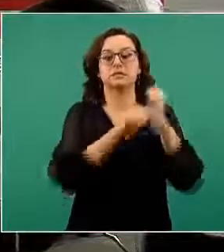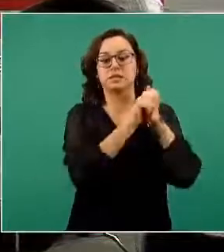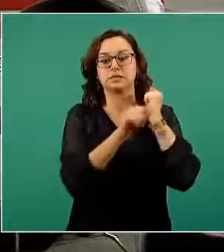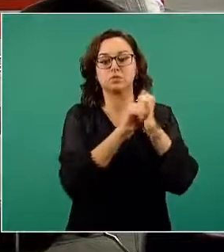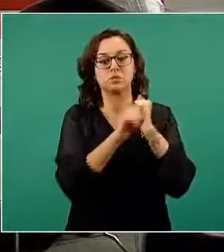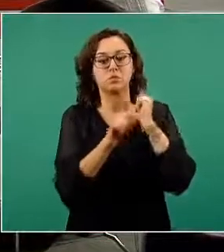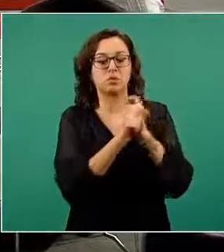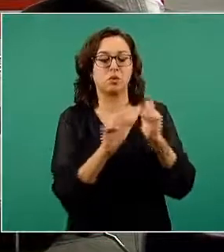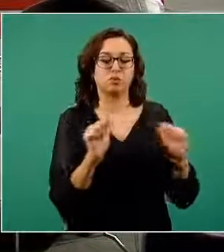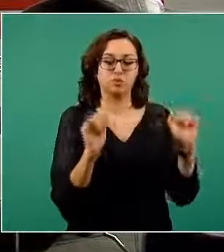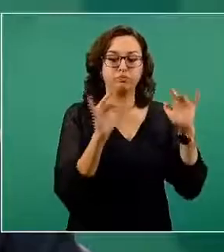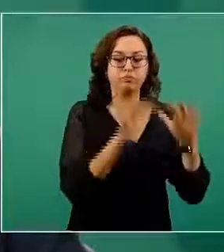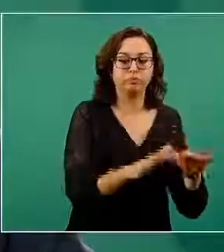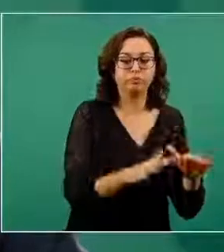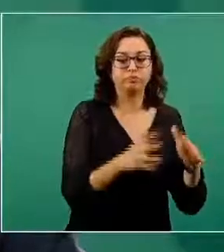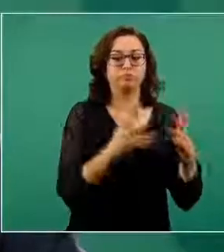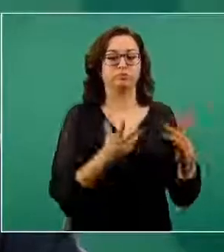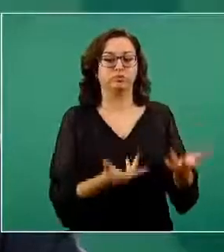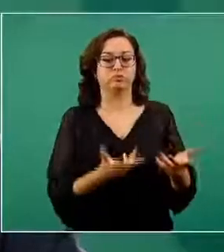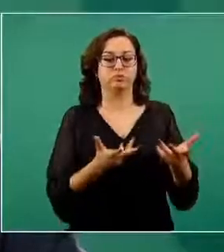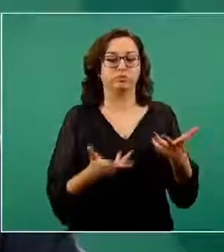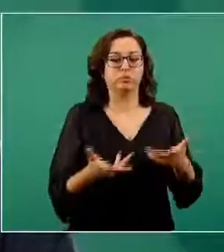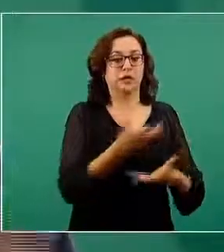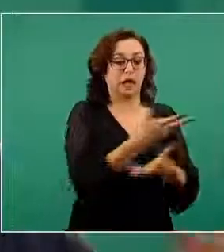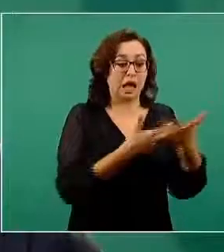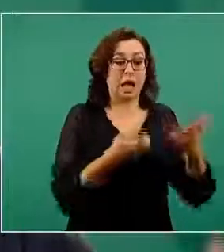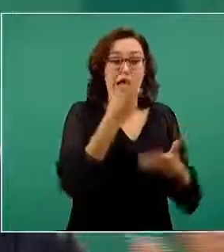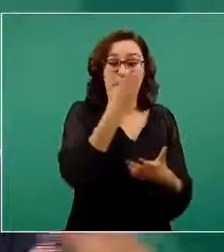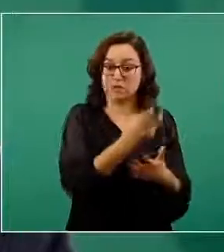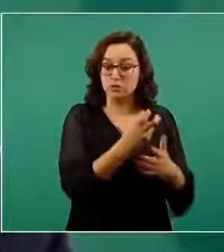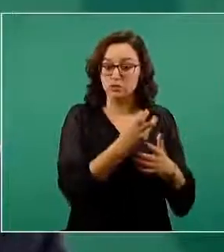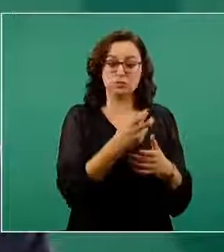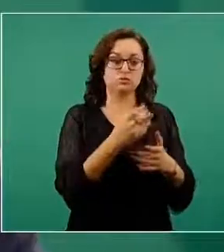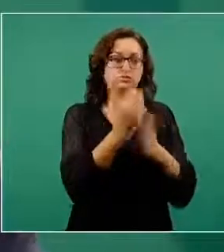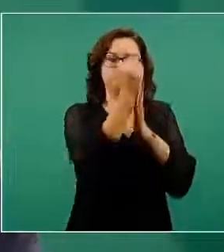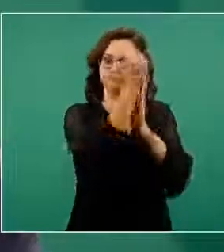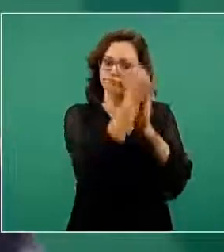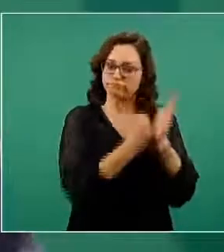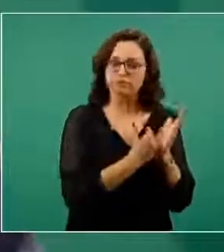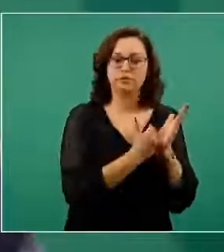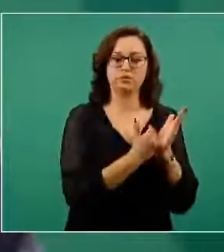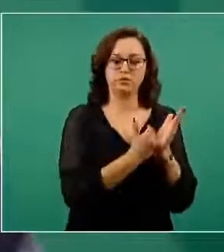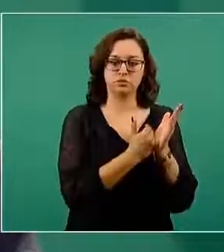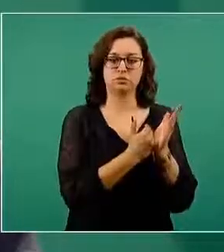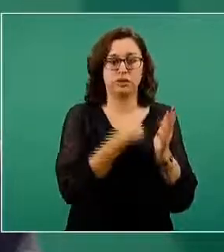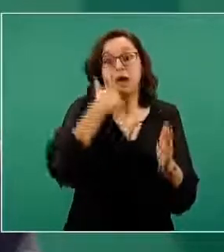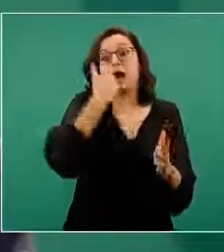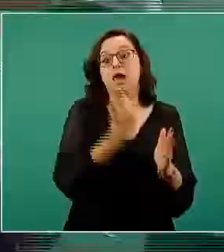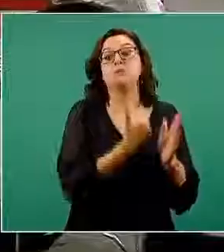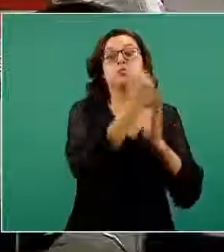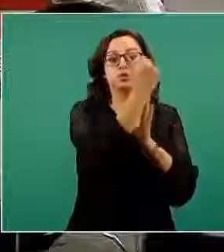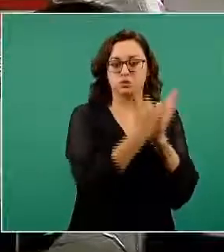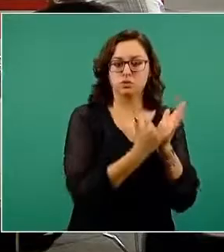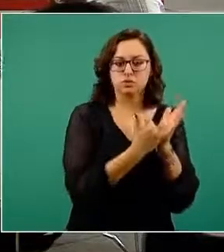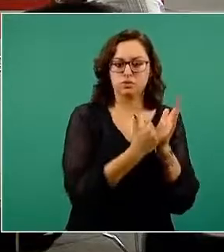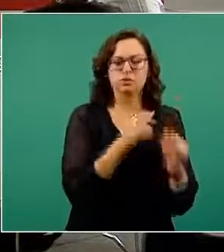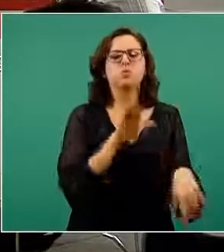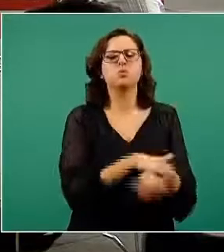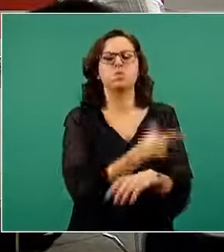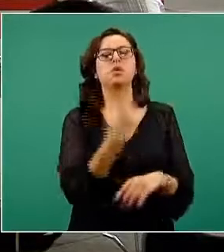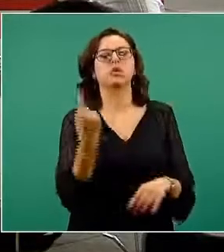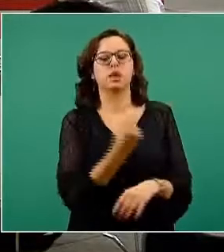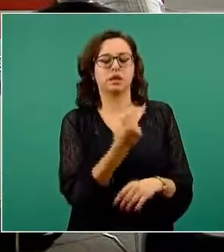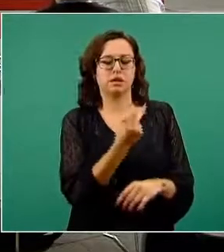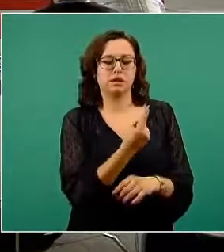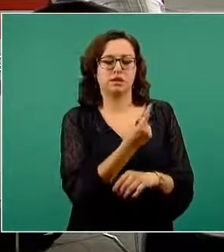transporte público, es encontrarse en los espacios públicos. Todo eso es la movilidad. Queremos reducirla. ¿Por qué queremos reducirla?